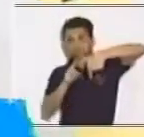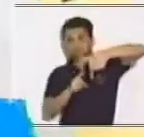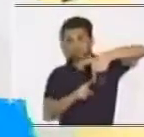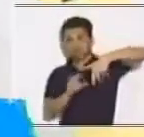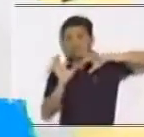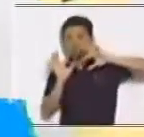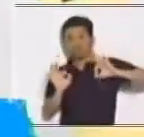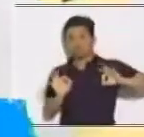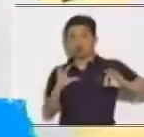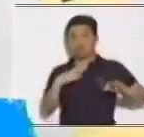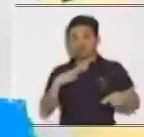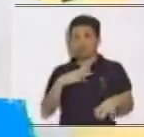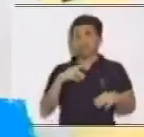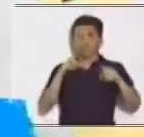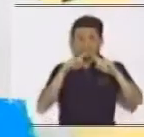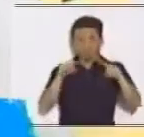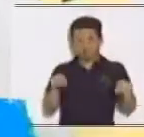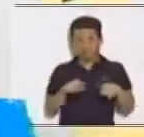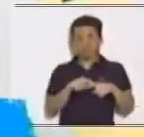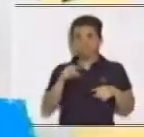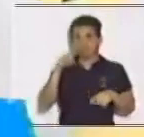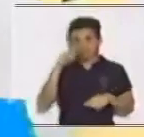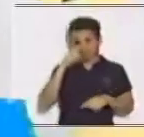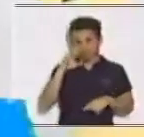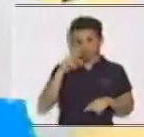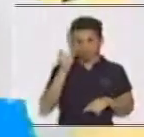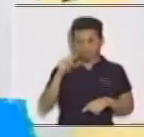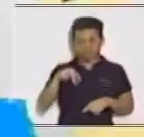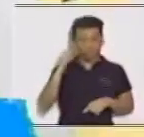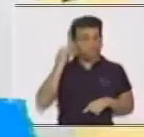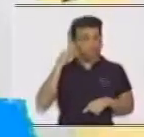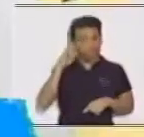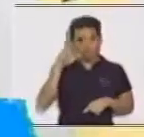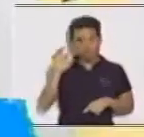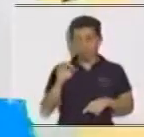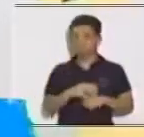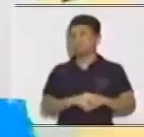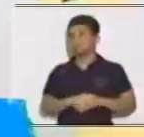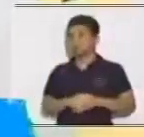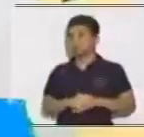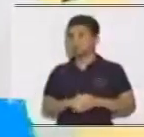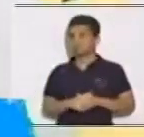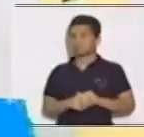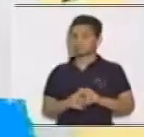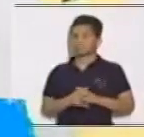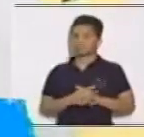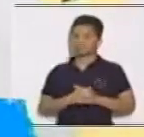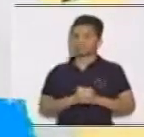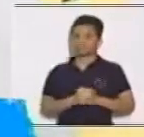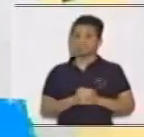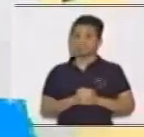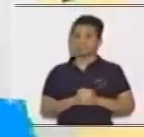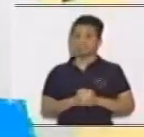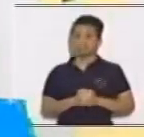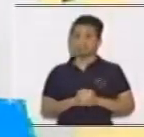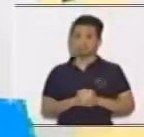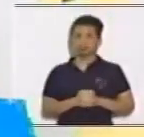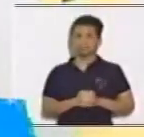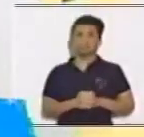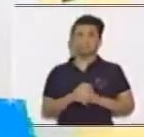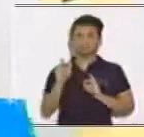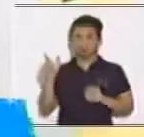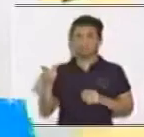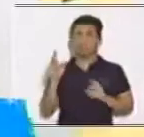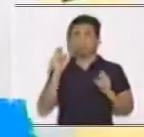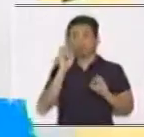triángulo, donde por lo menos uno de sus tres ángulos sea un ángulo recto, se llama triángulo